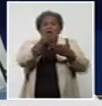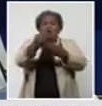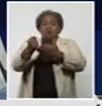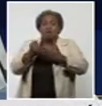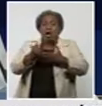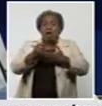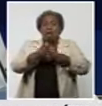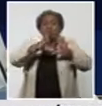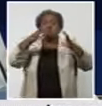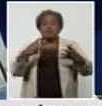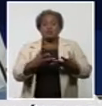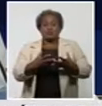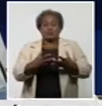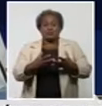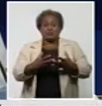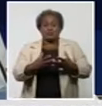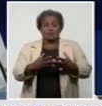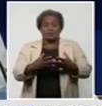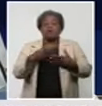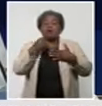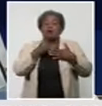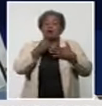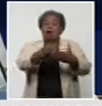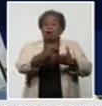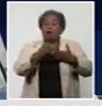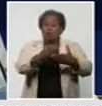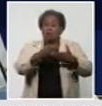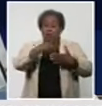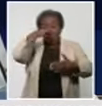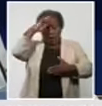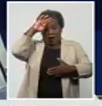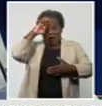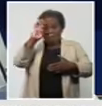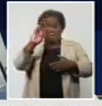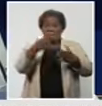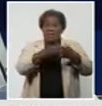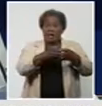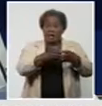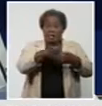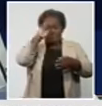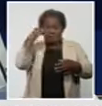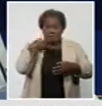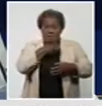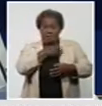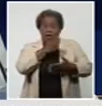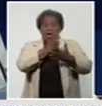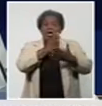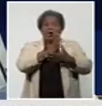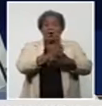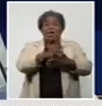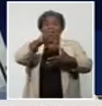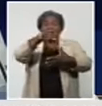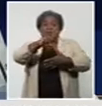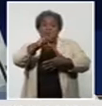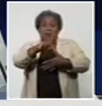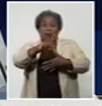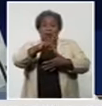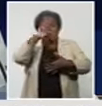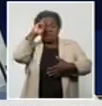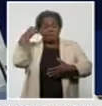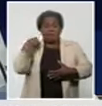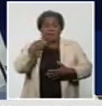pueblos. La colaboración médica cubana, las brigadas Henry Riff, la Escuela Latinoamericana de Medicina,